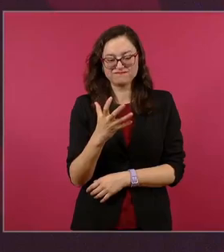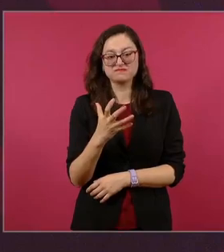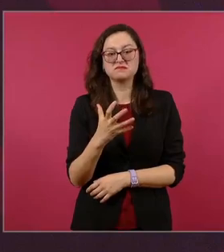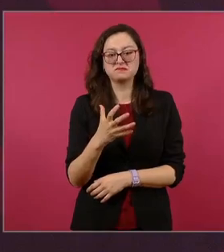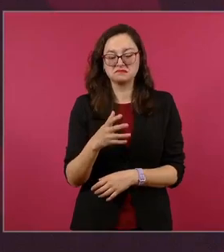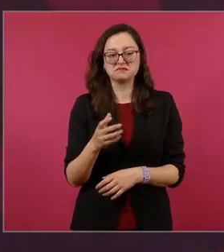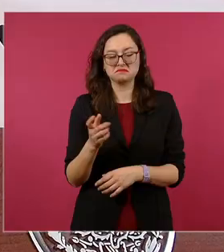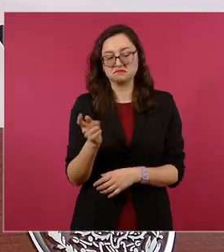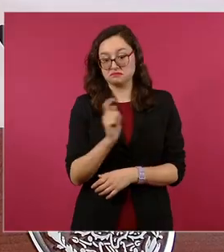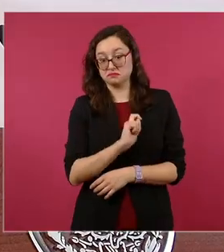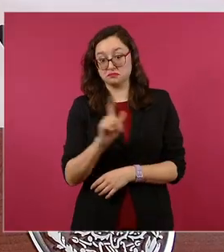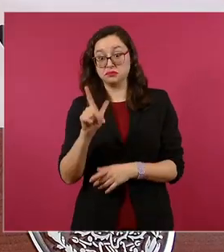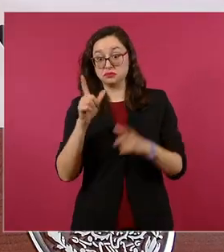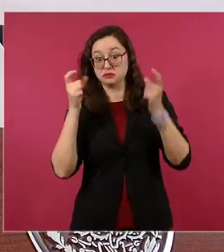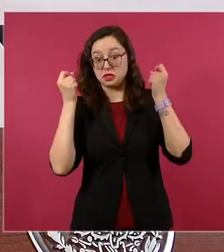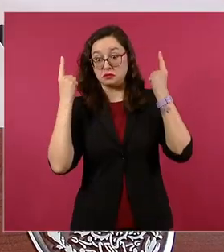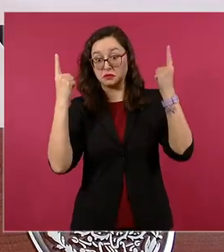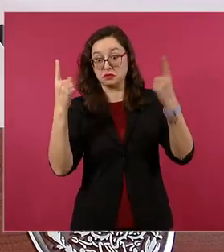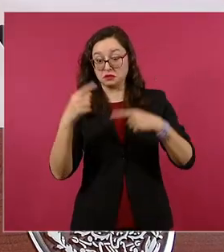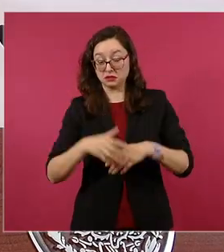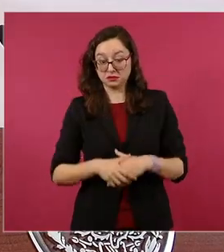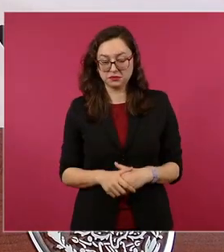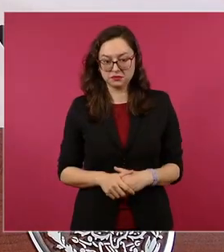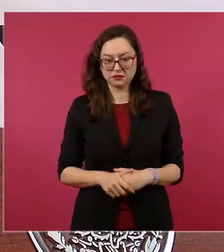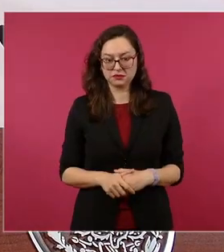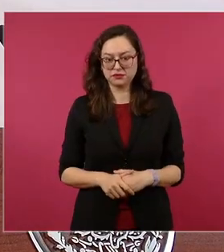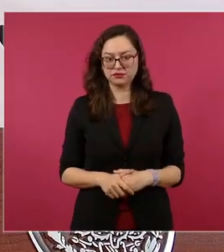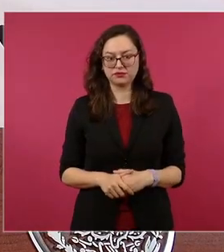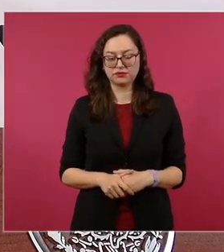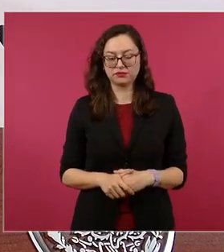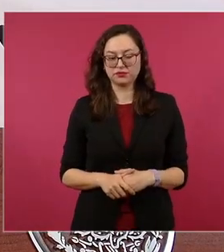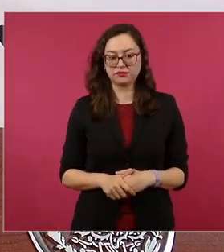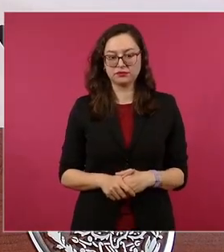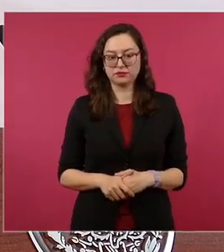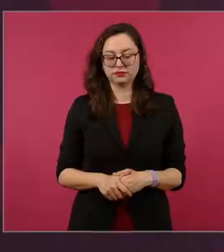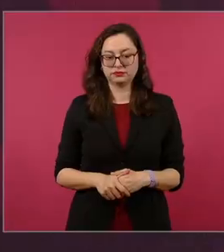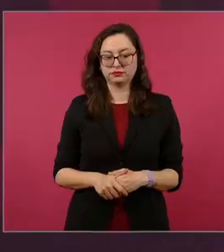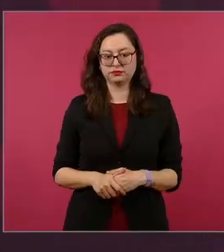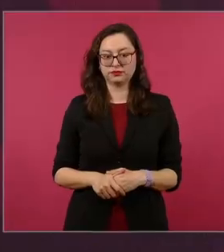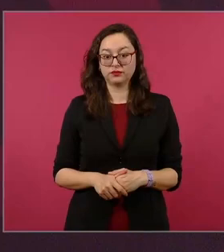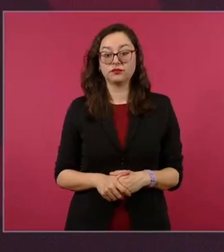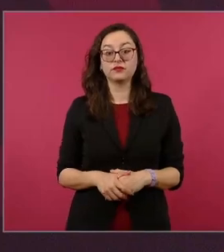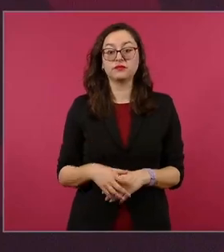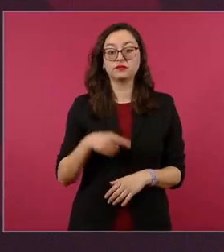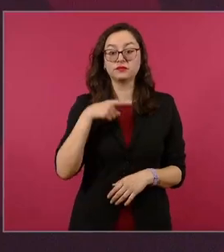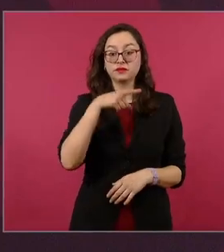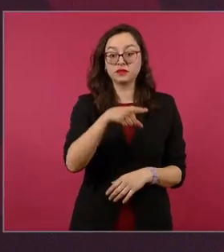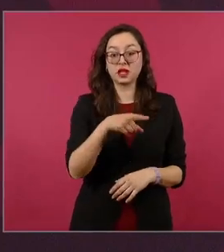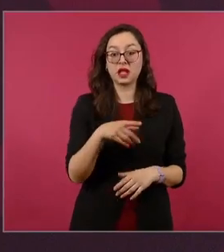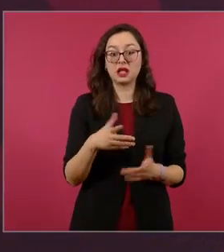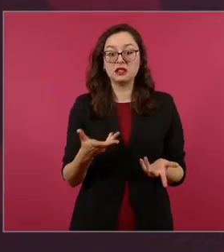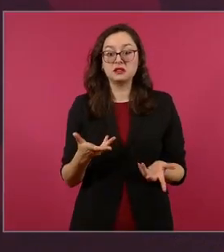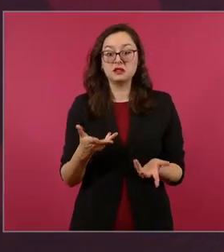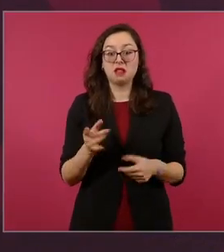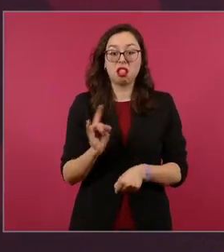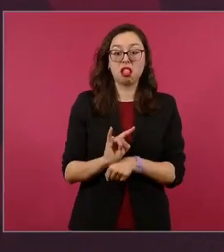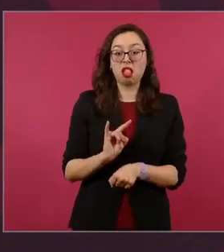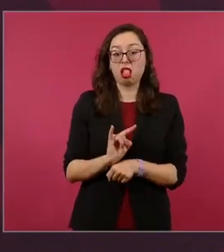con mucho prestigio, no es un charlatán neoliberal,